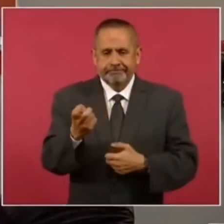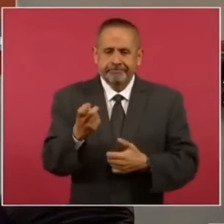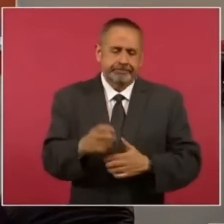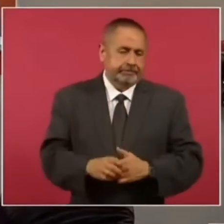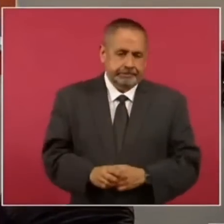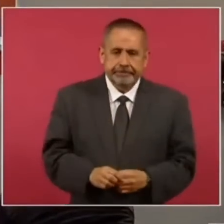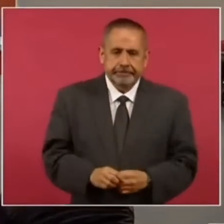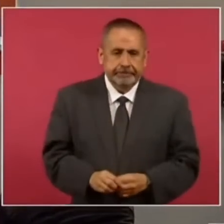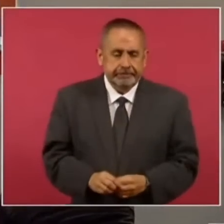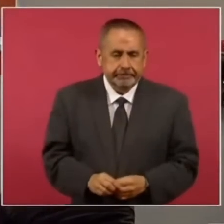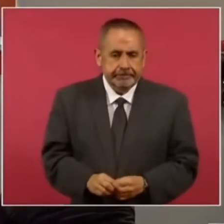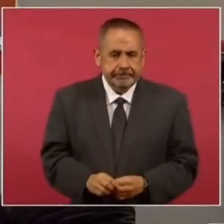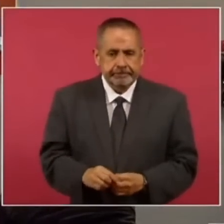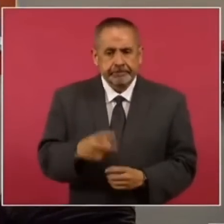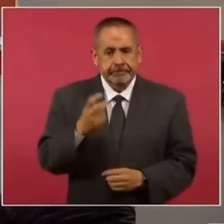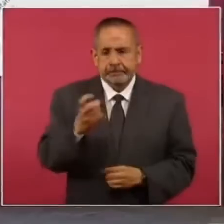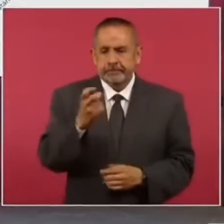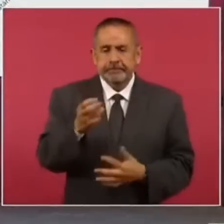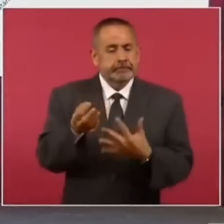es